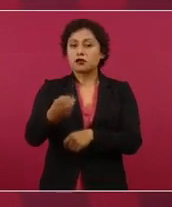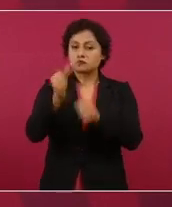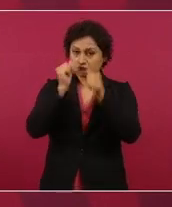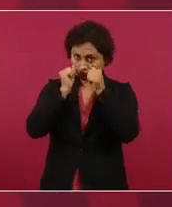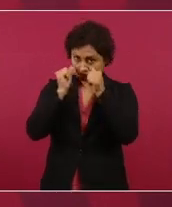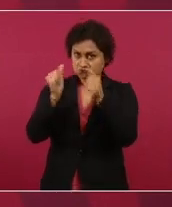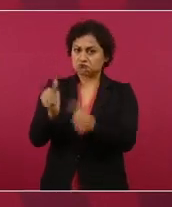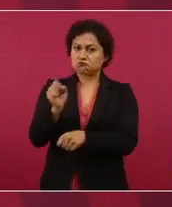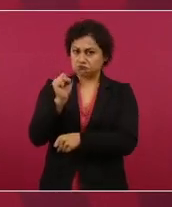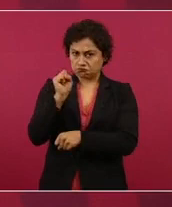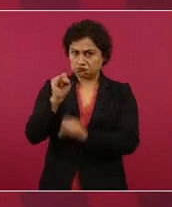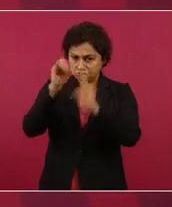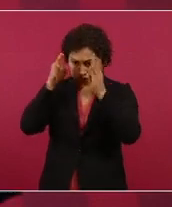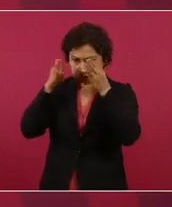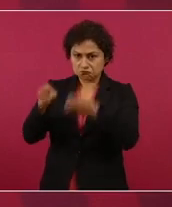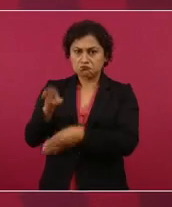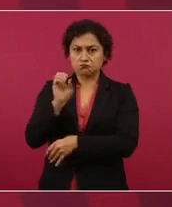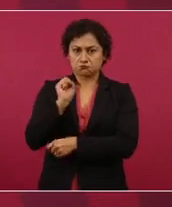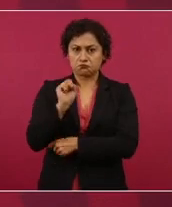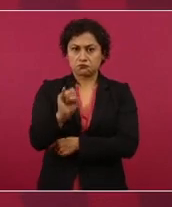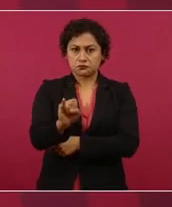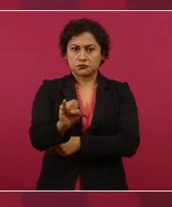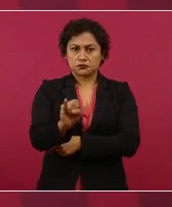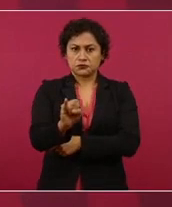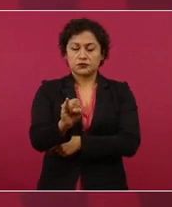atendiendo de manera especial, pero